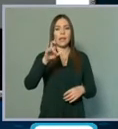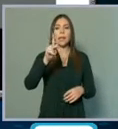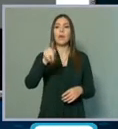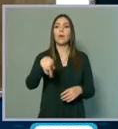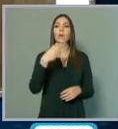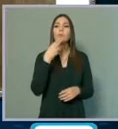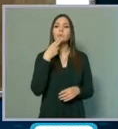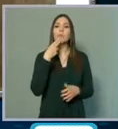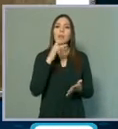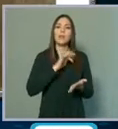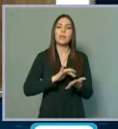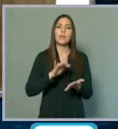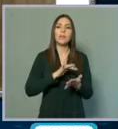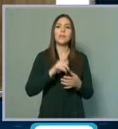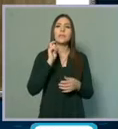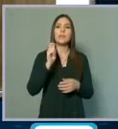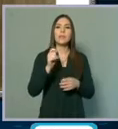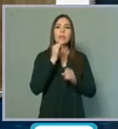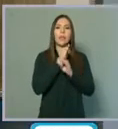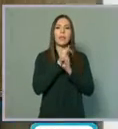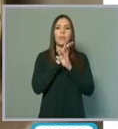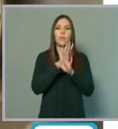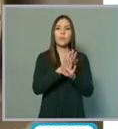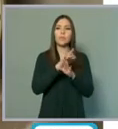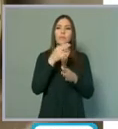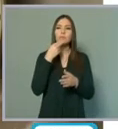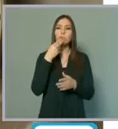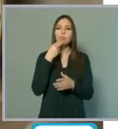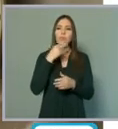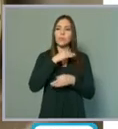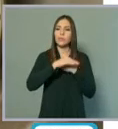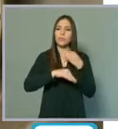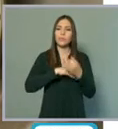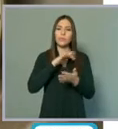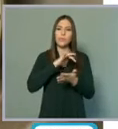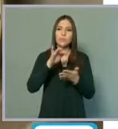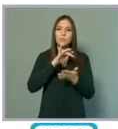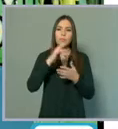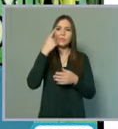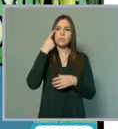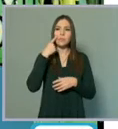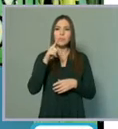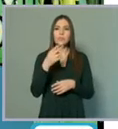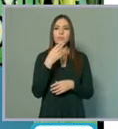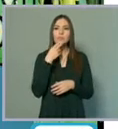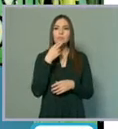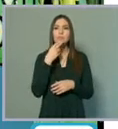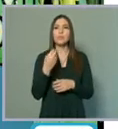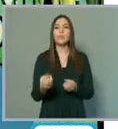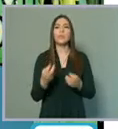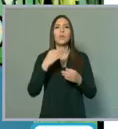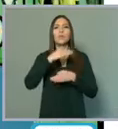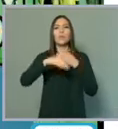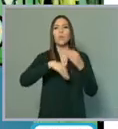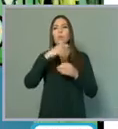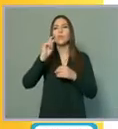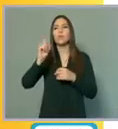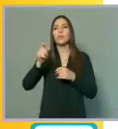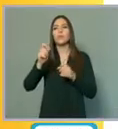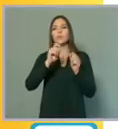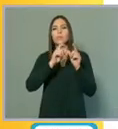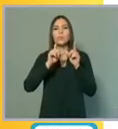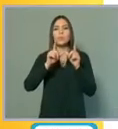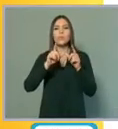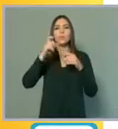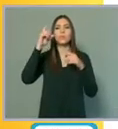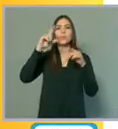lectura de las bases de datos y las lecturas y la simulación de la fluctuación, digamos, la fluctuación cuántica, que es una métrica espacial